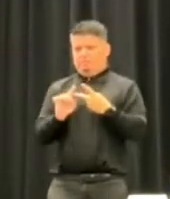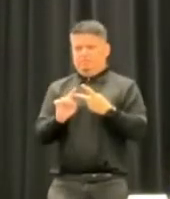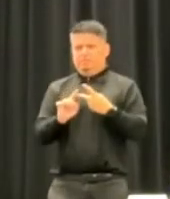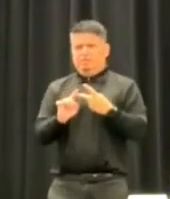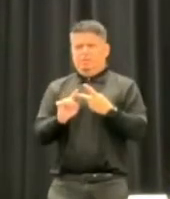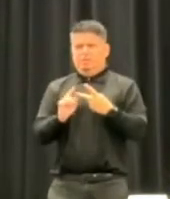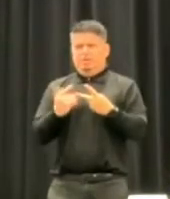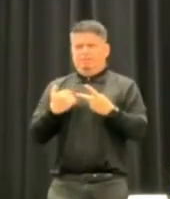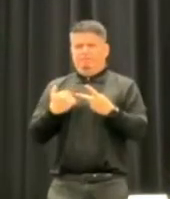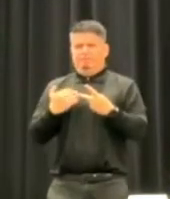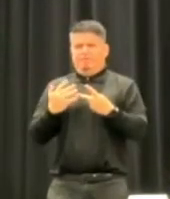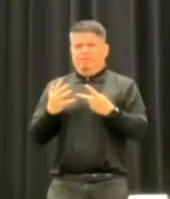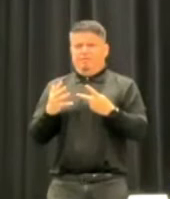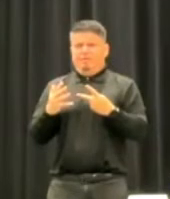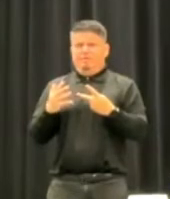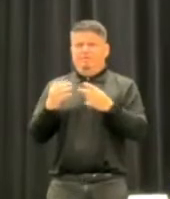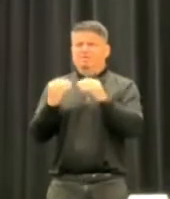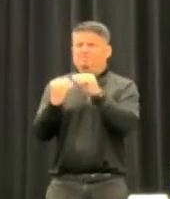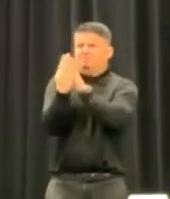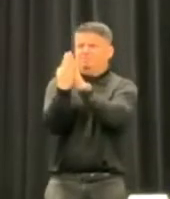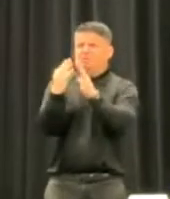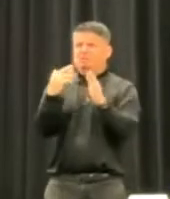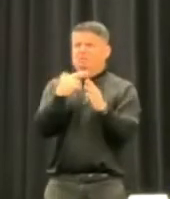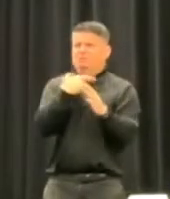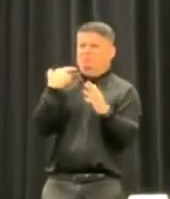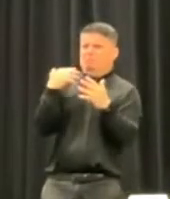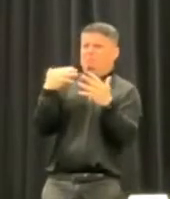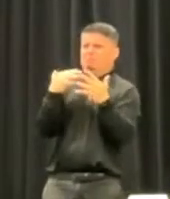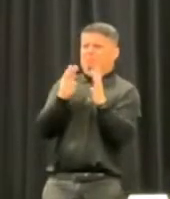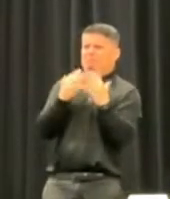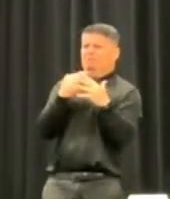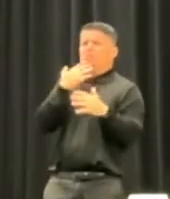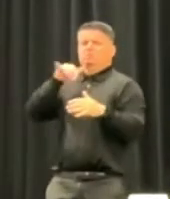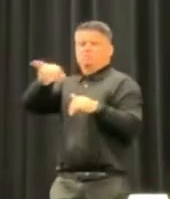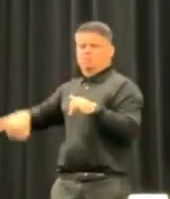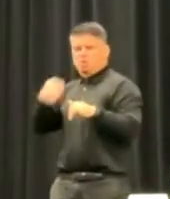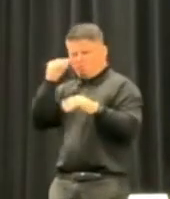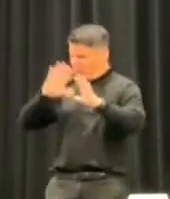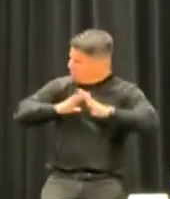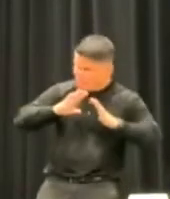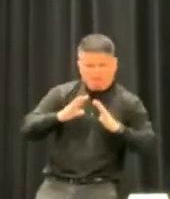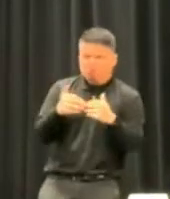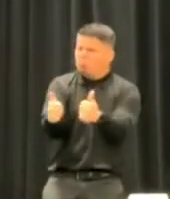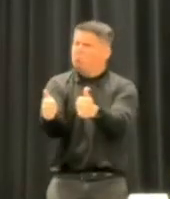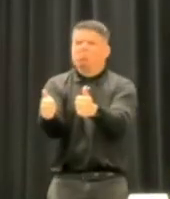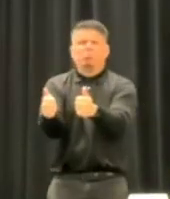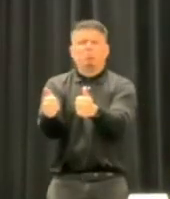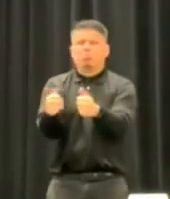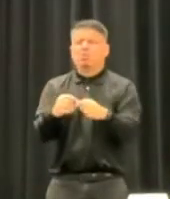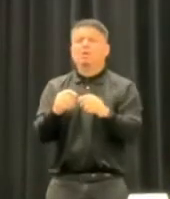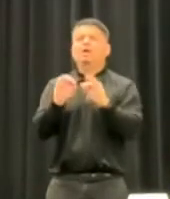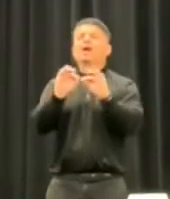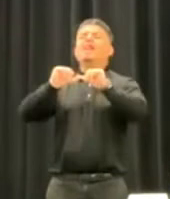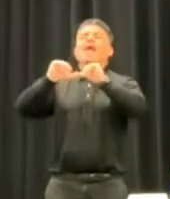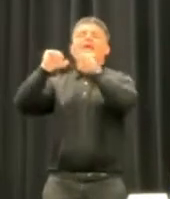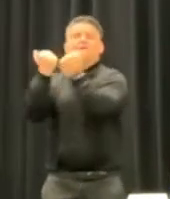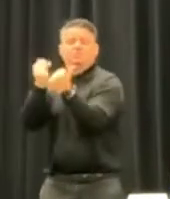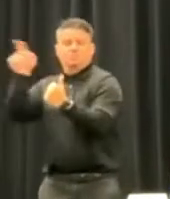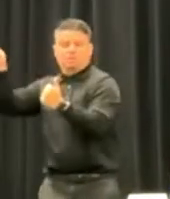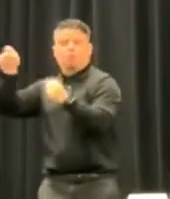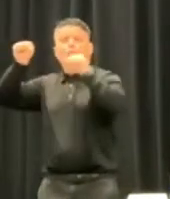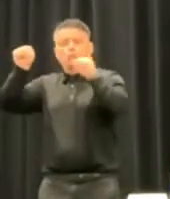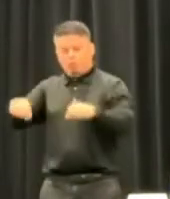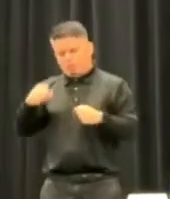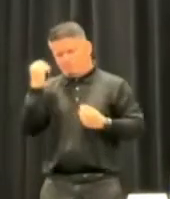particulares de salud y de exposición que la agencia tenga la capacidad de poder dispersar los